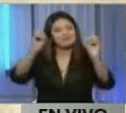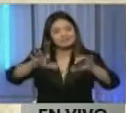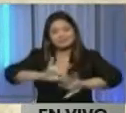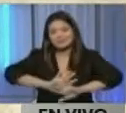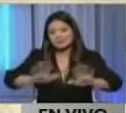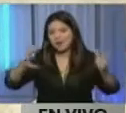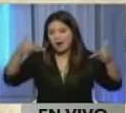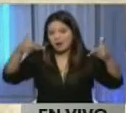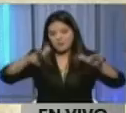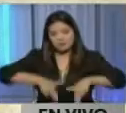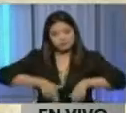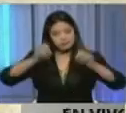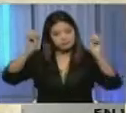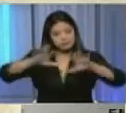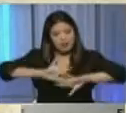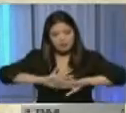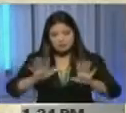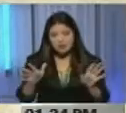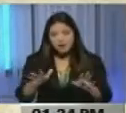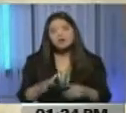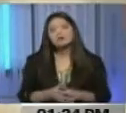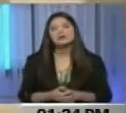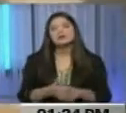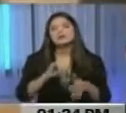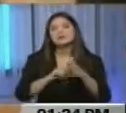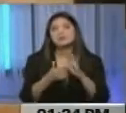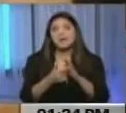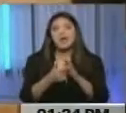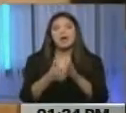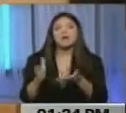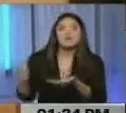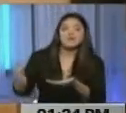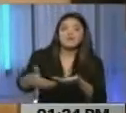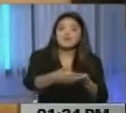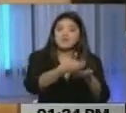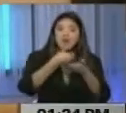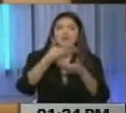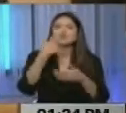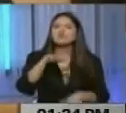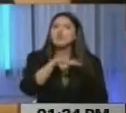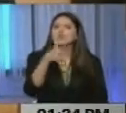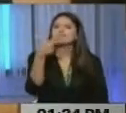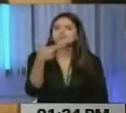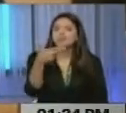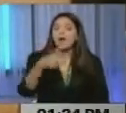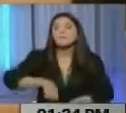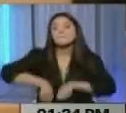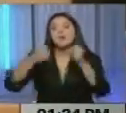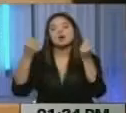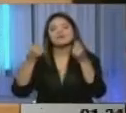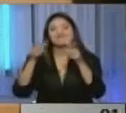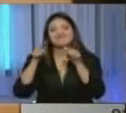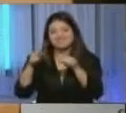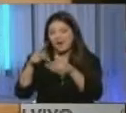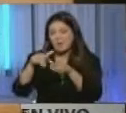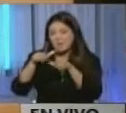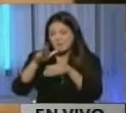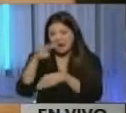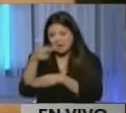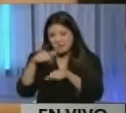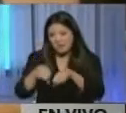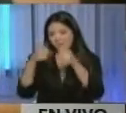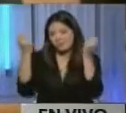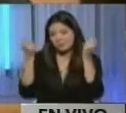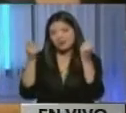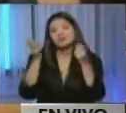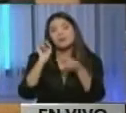FARC, que incluirá el transporte del armamento a las zonas, la destrucción del armamento inestable y